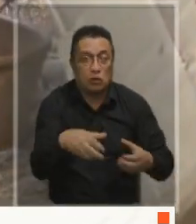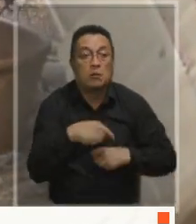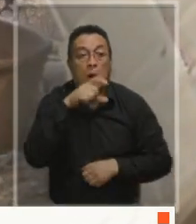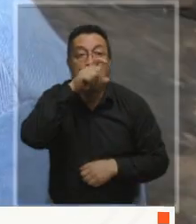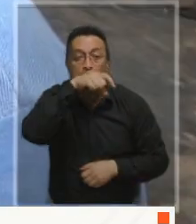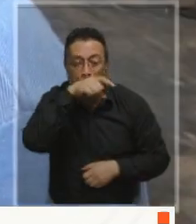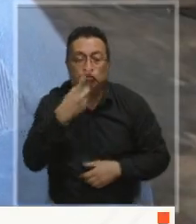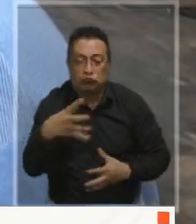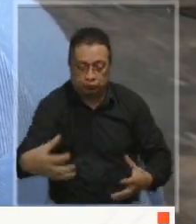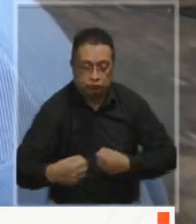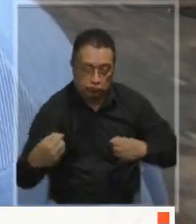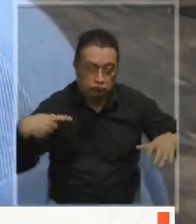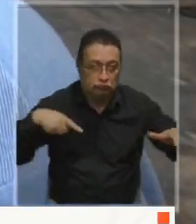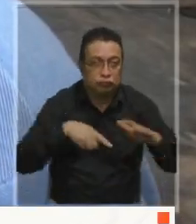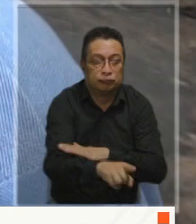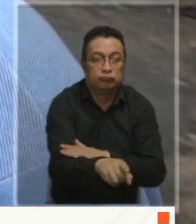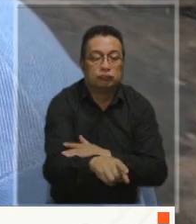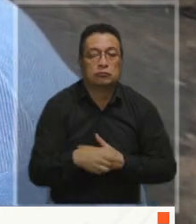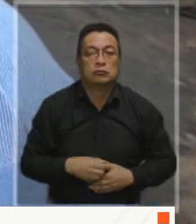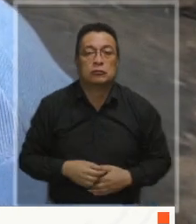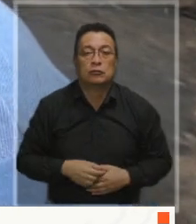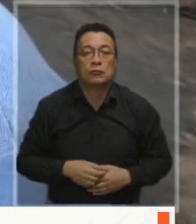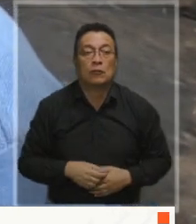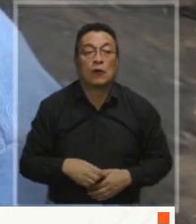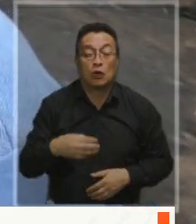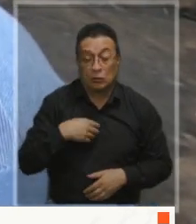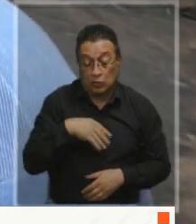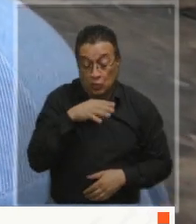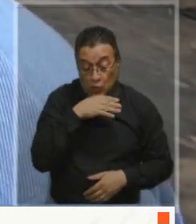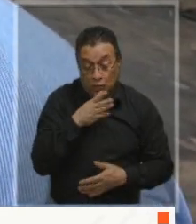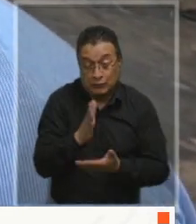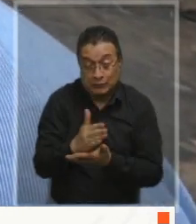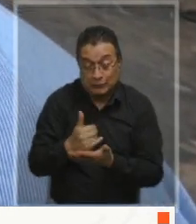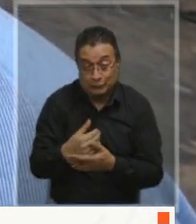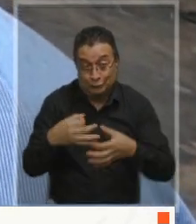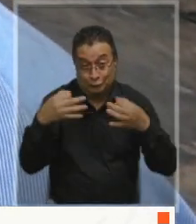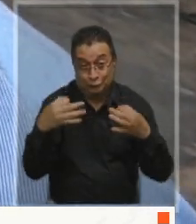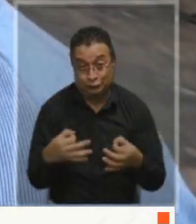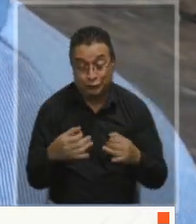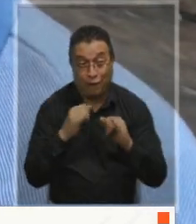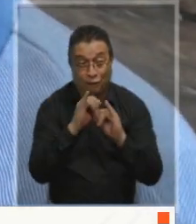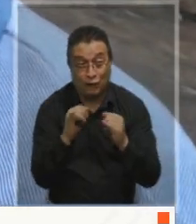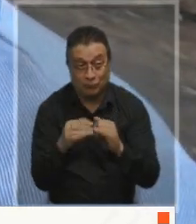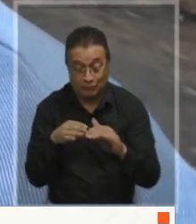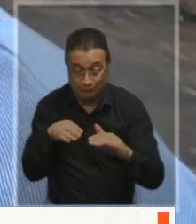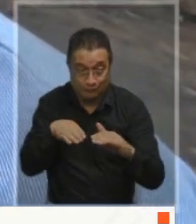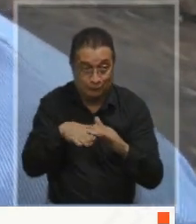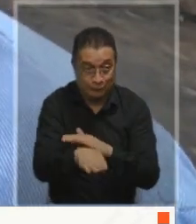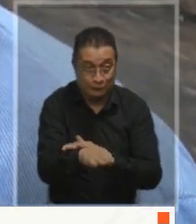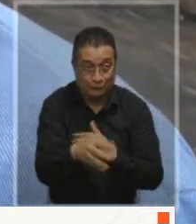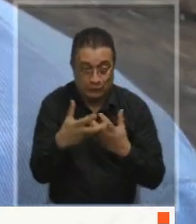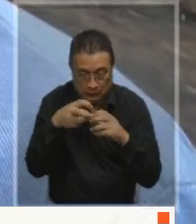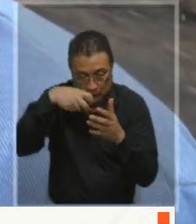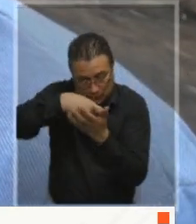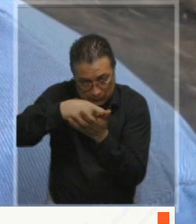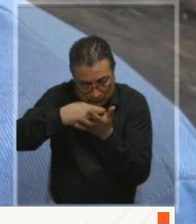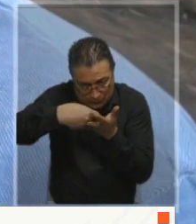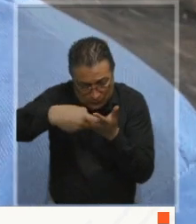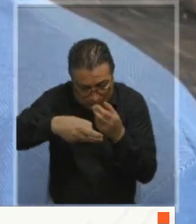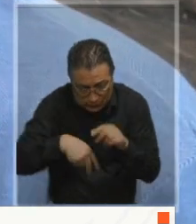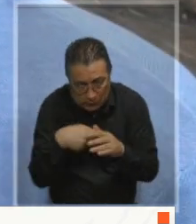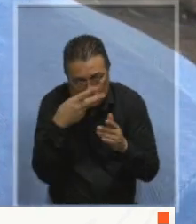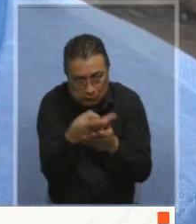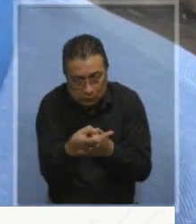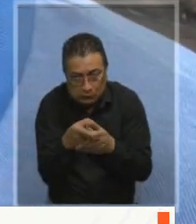pollitos utilicé la estratégica y la forma de meter mi hincado para adentro y votarme en el